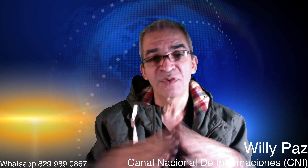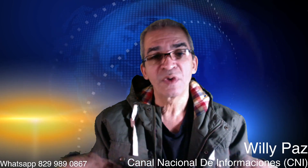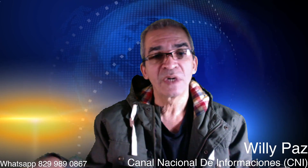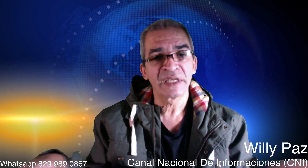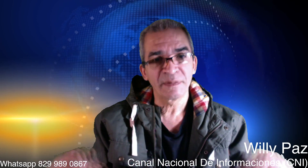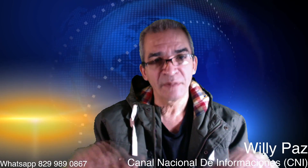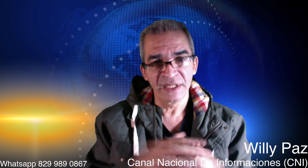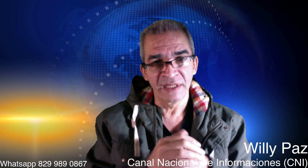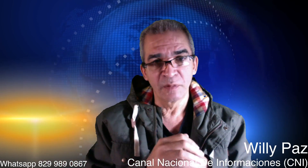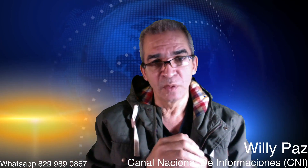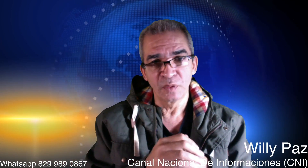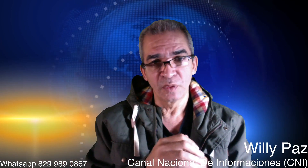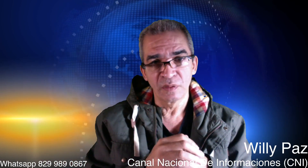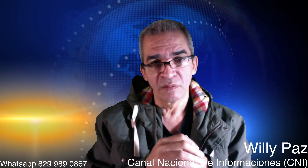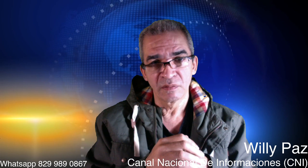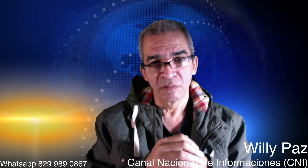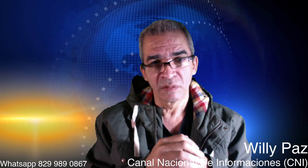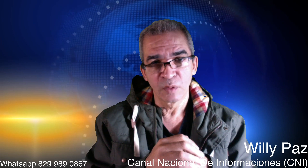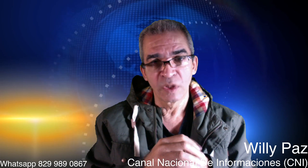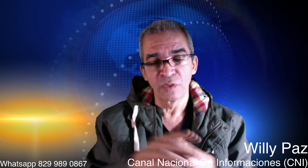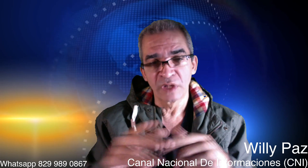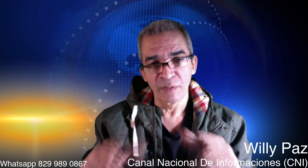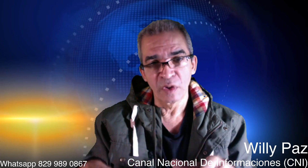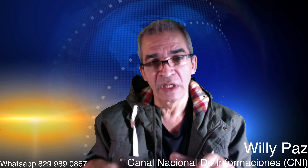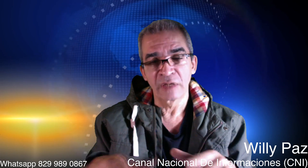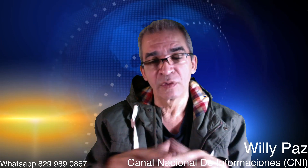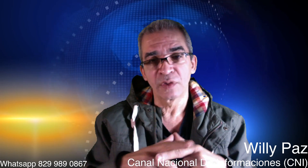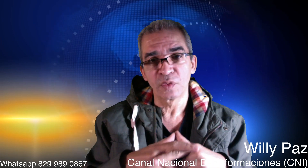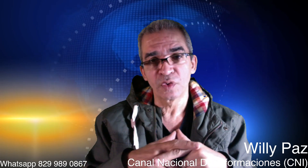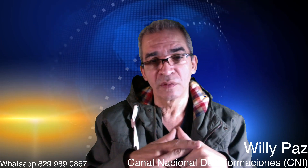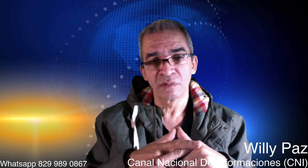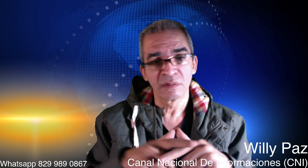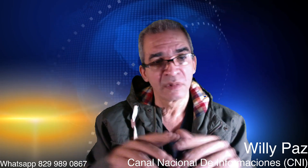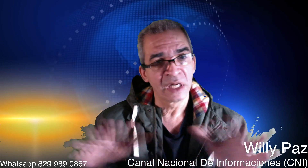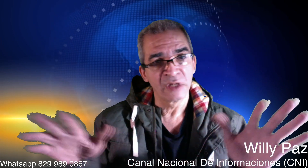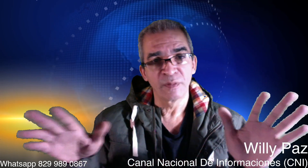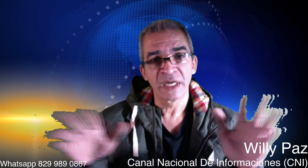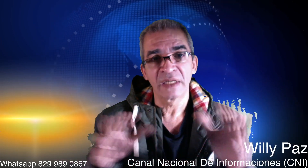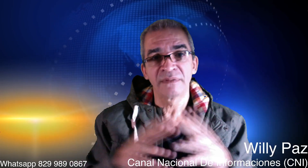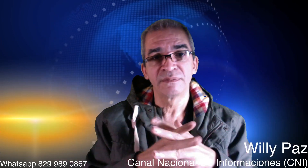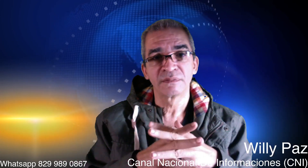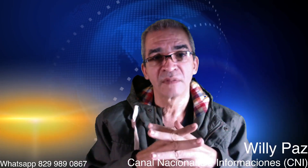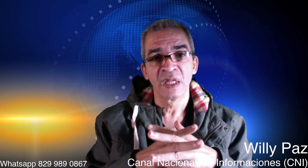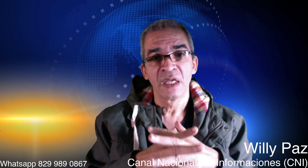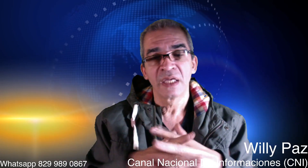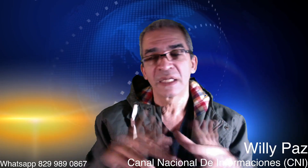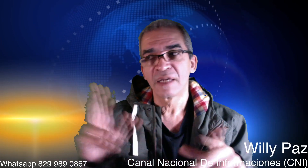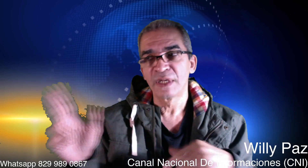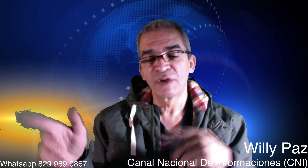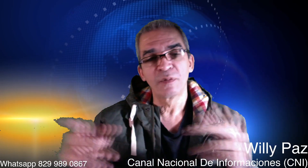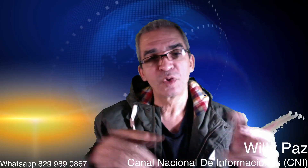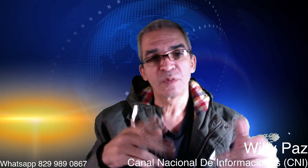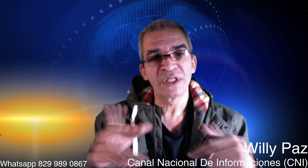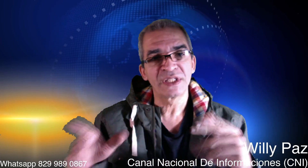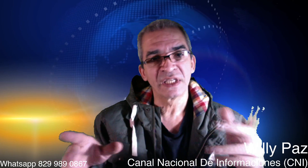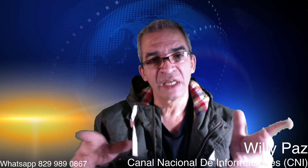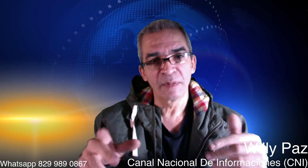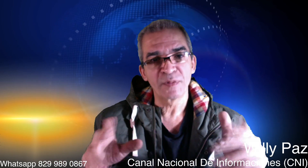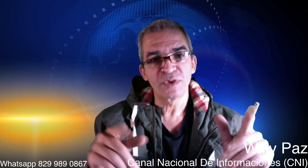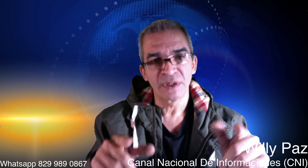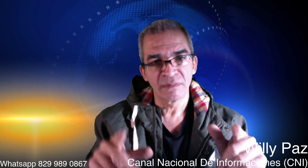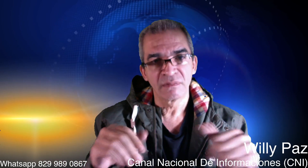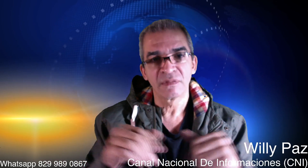Y eso en cualquier país del mundo. Cuando usted viole la constitución, ahí lo paga. Están hablando que muchos países